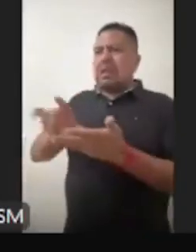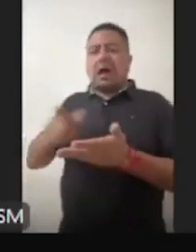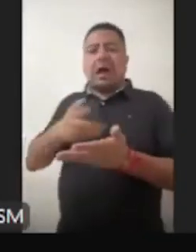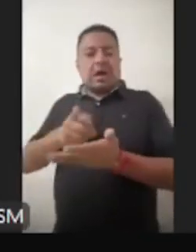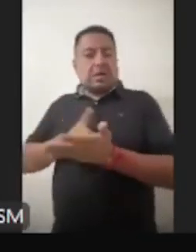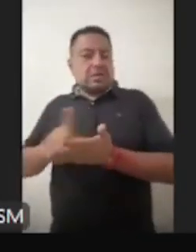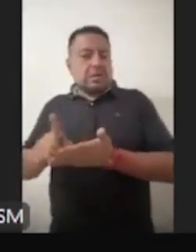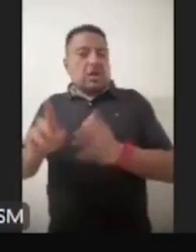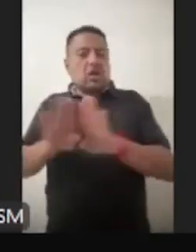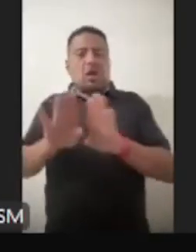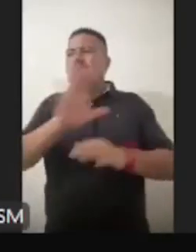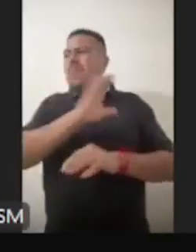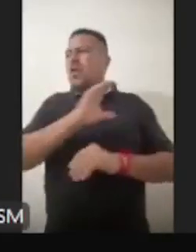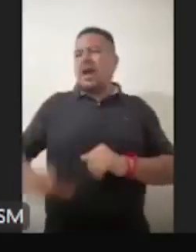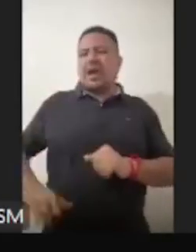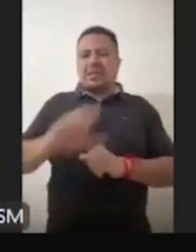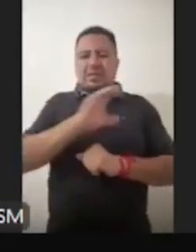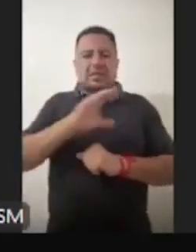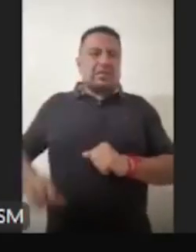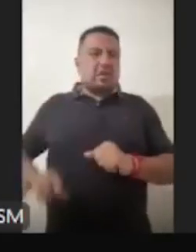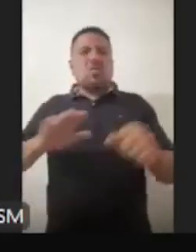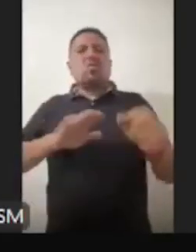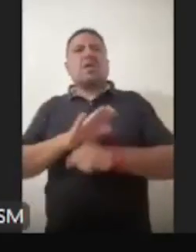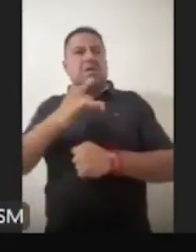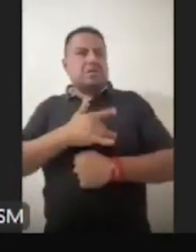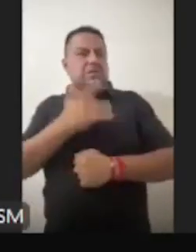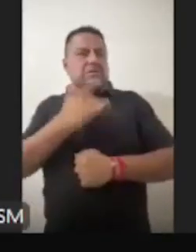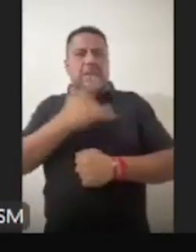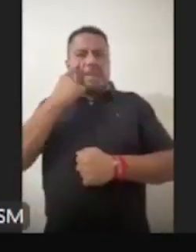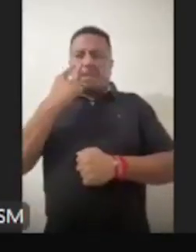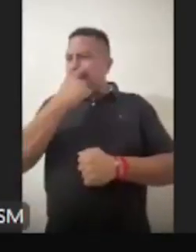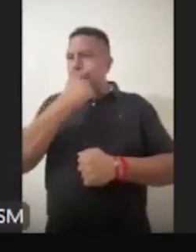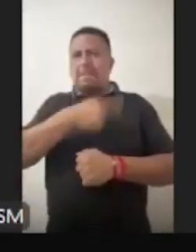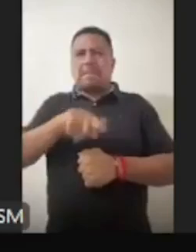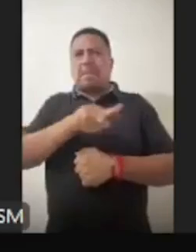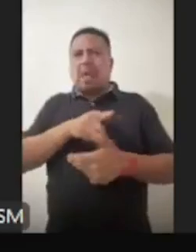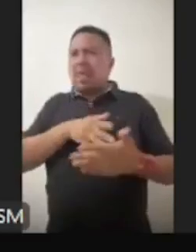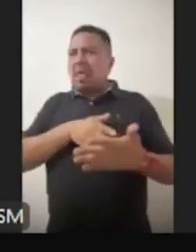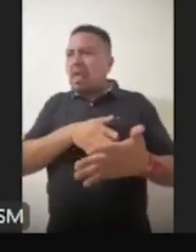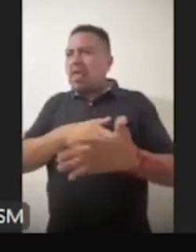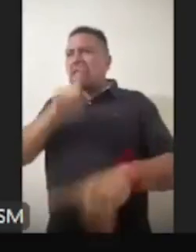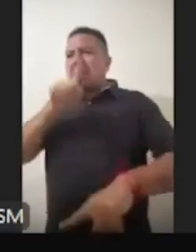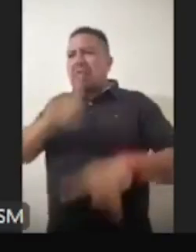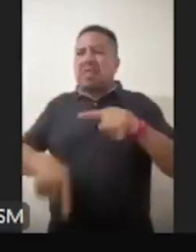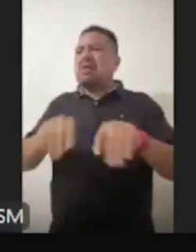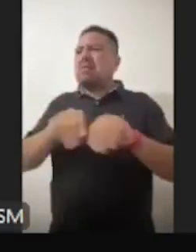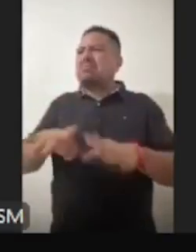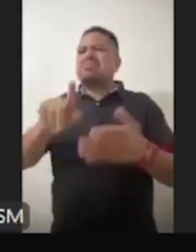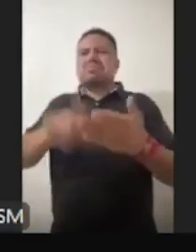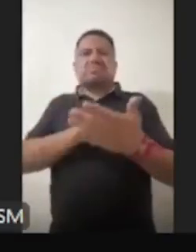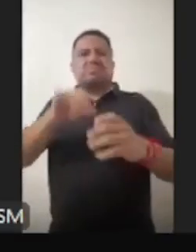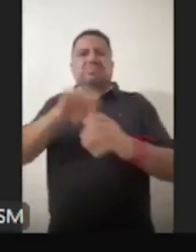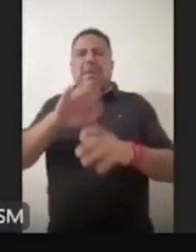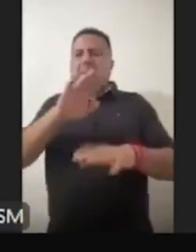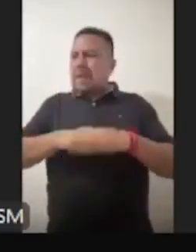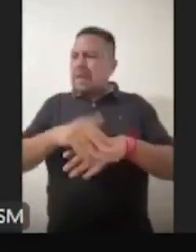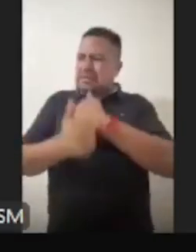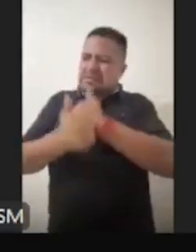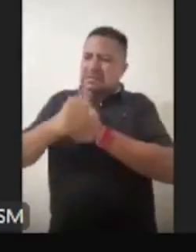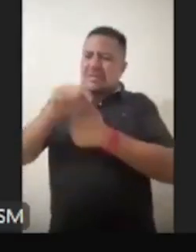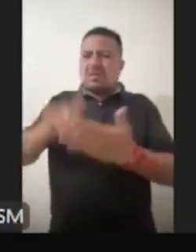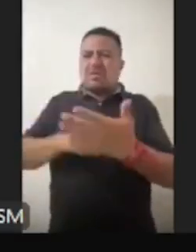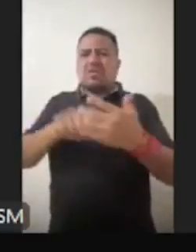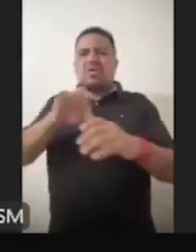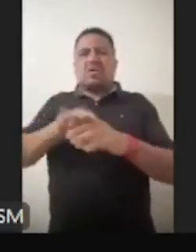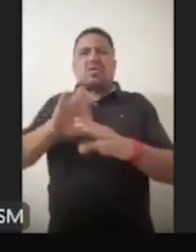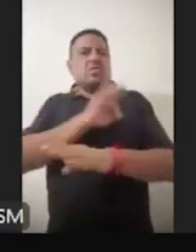recibir como candidata, con lo cual estima que los imputados obstaculizaron su campaña electoral, impidiendo que la competencia electoral se